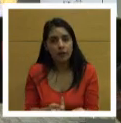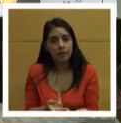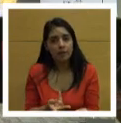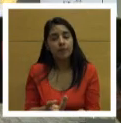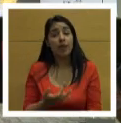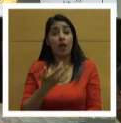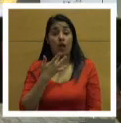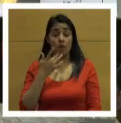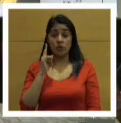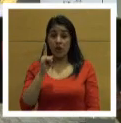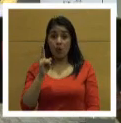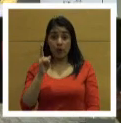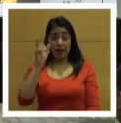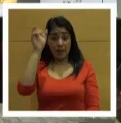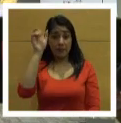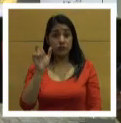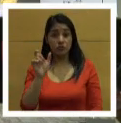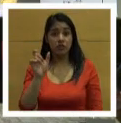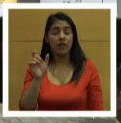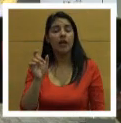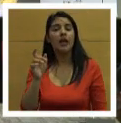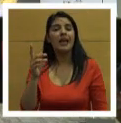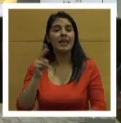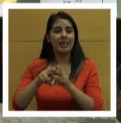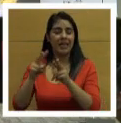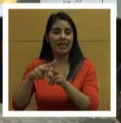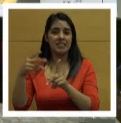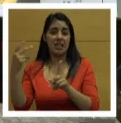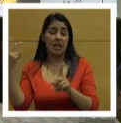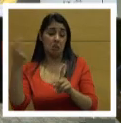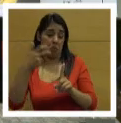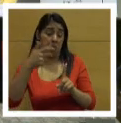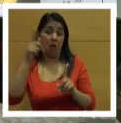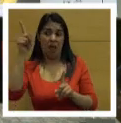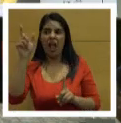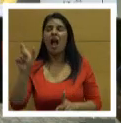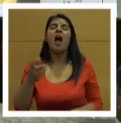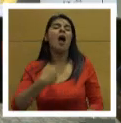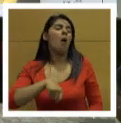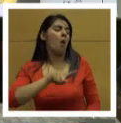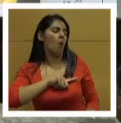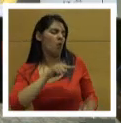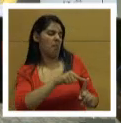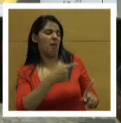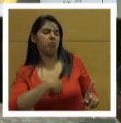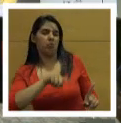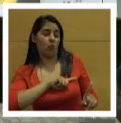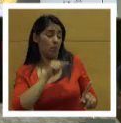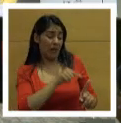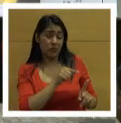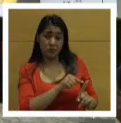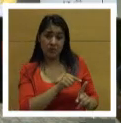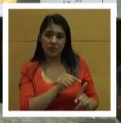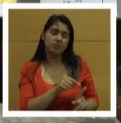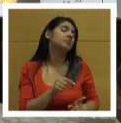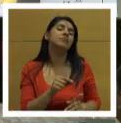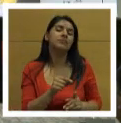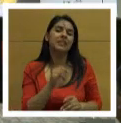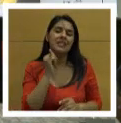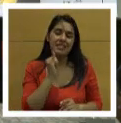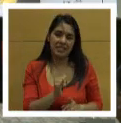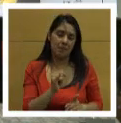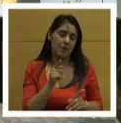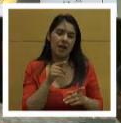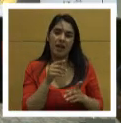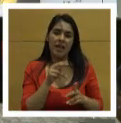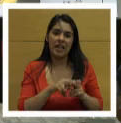la persona agresora en contra de sus víctimas es dar vuelta a las situaciones, echarle la culpa a las víctimas. Y de alguna manera, siempre ella había